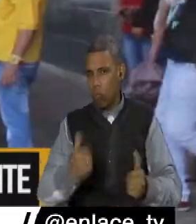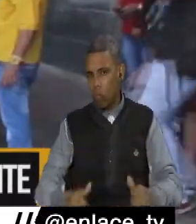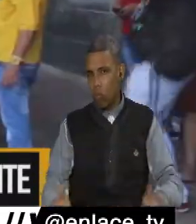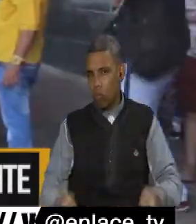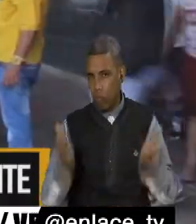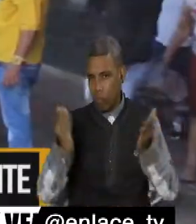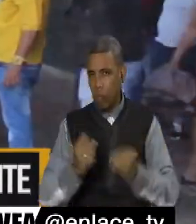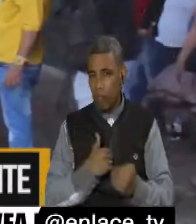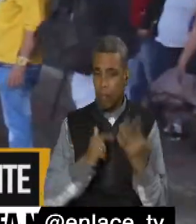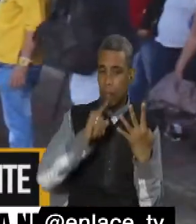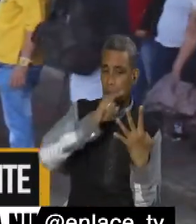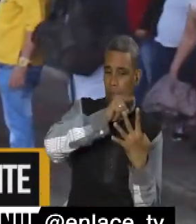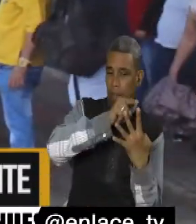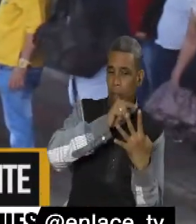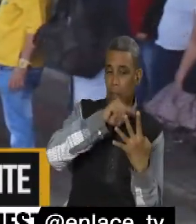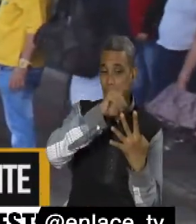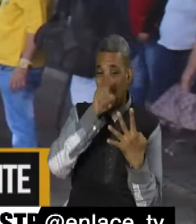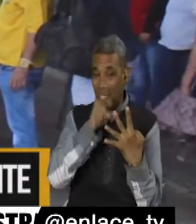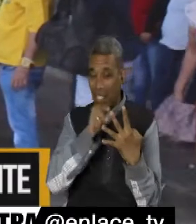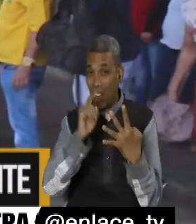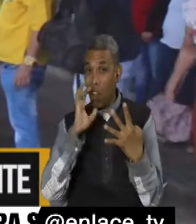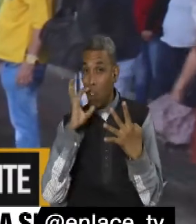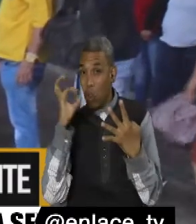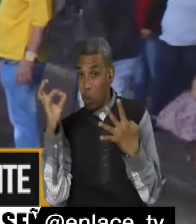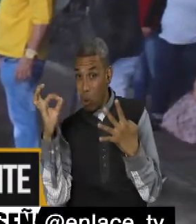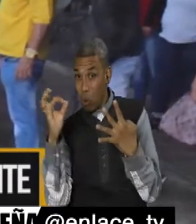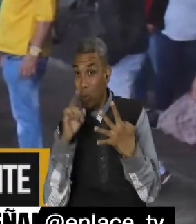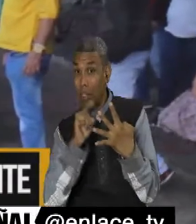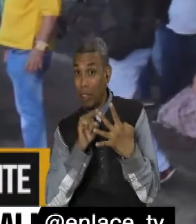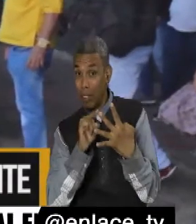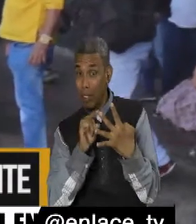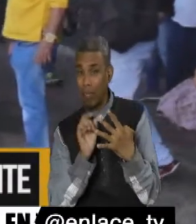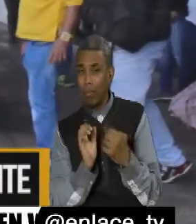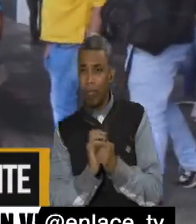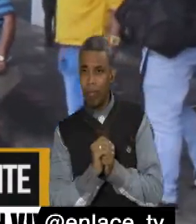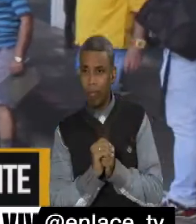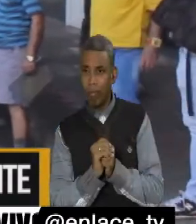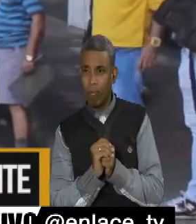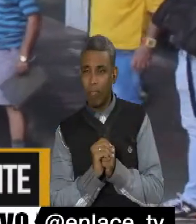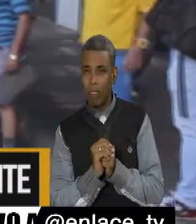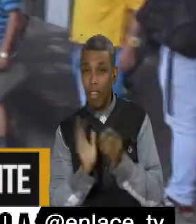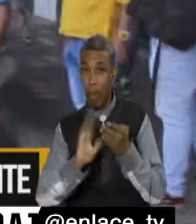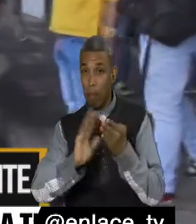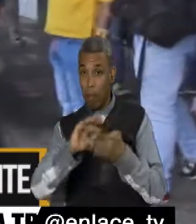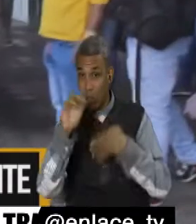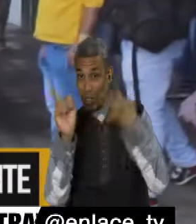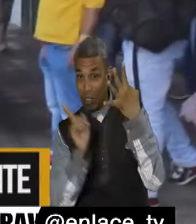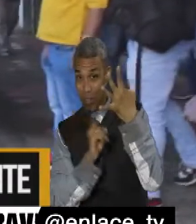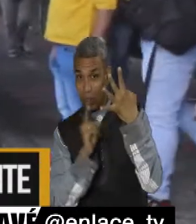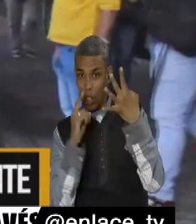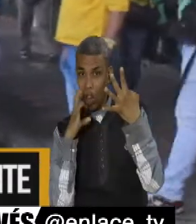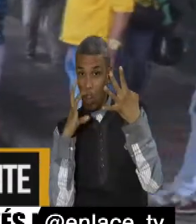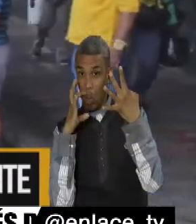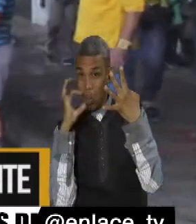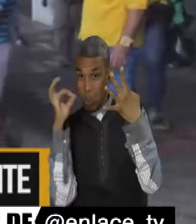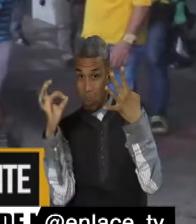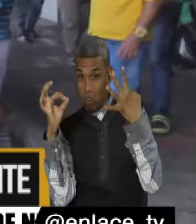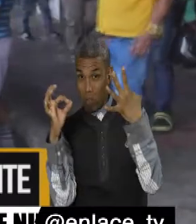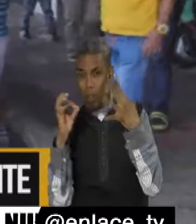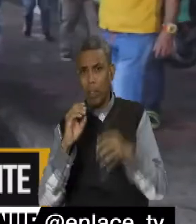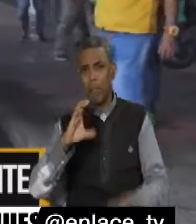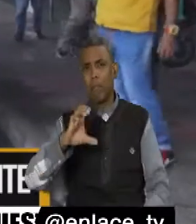mejorando. Hay otro paciente que sí está en estado más crítico, que es el paciente Carlos